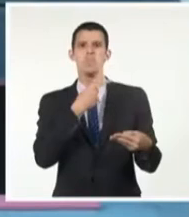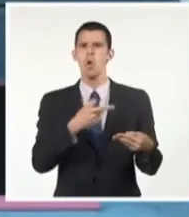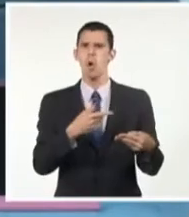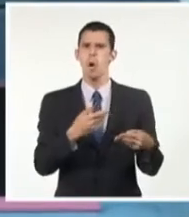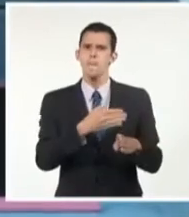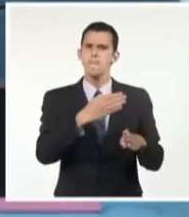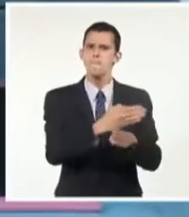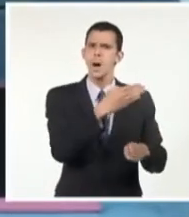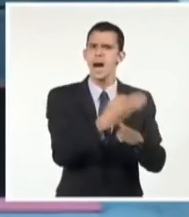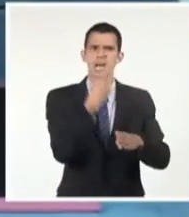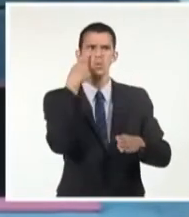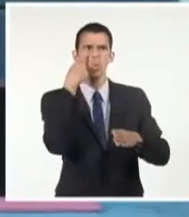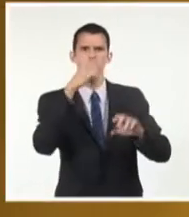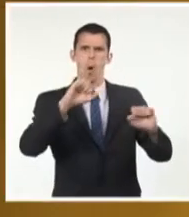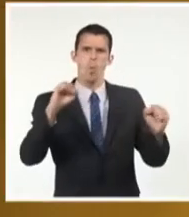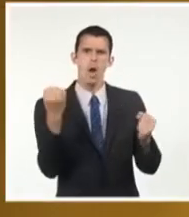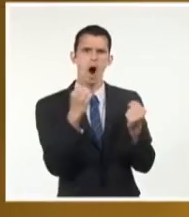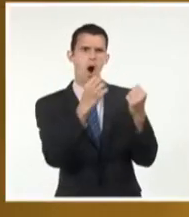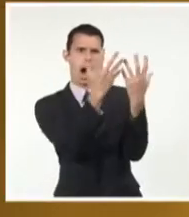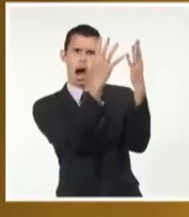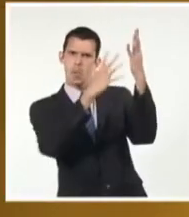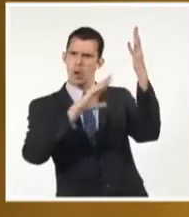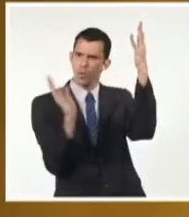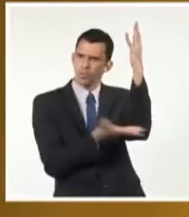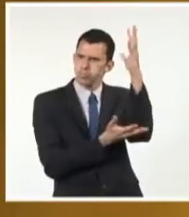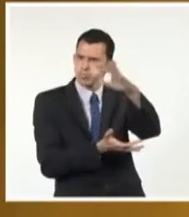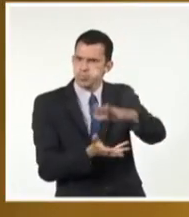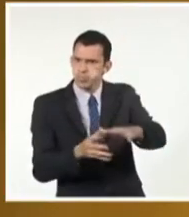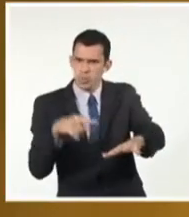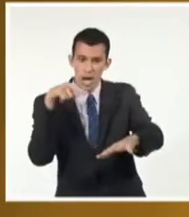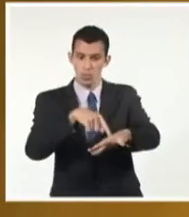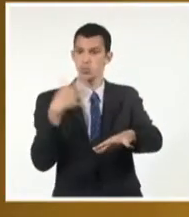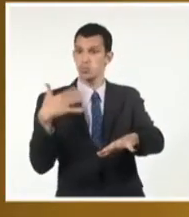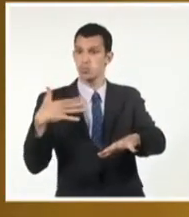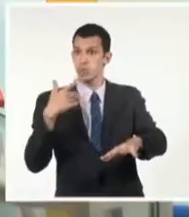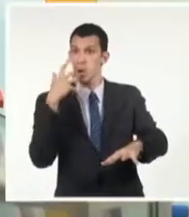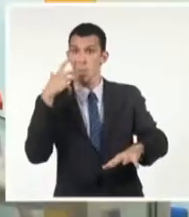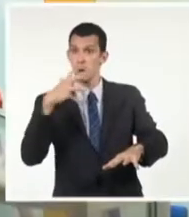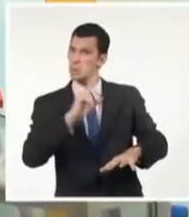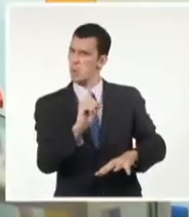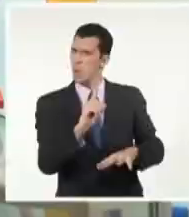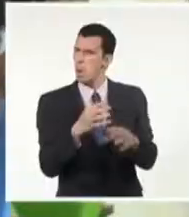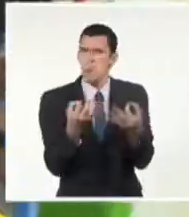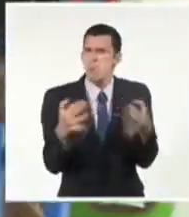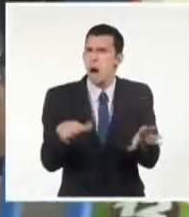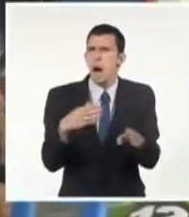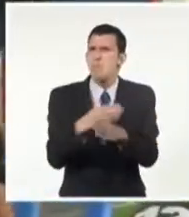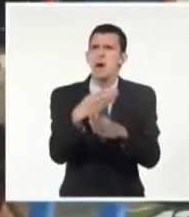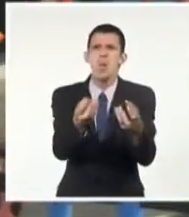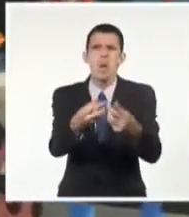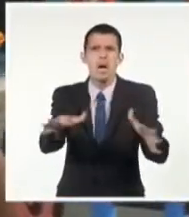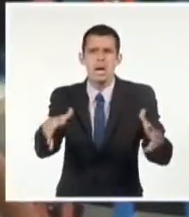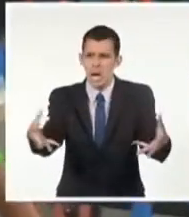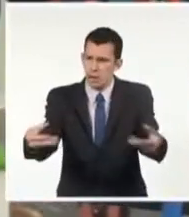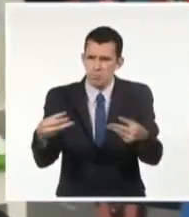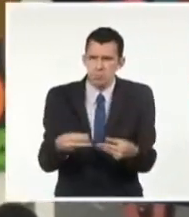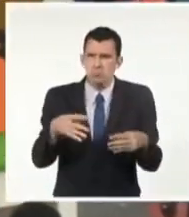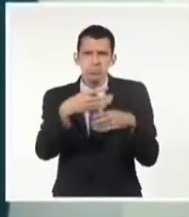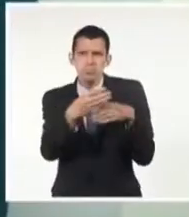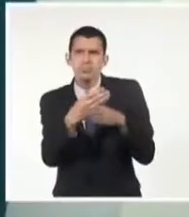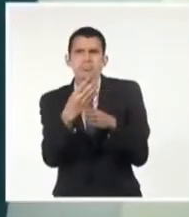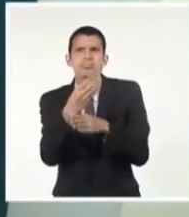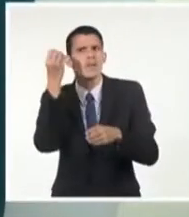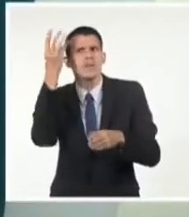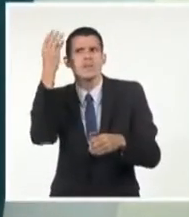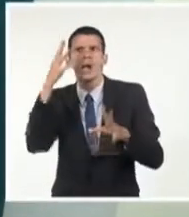bastante rústico, pero tiene una función para el niño que es muy importante, educativa. La tienda La Muralla es